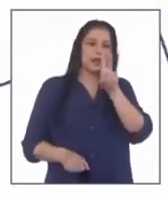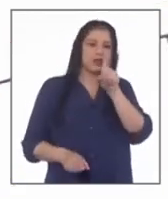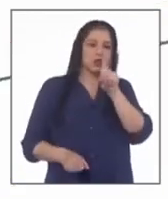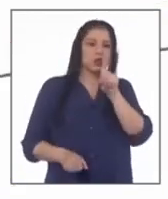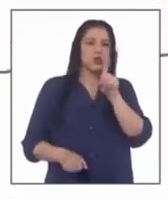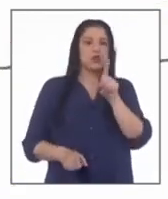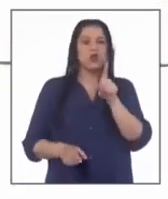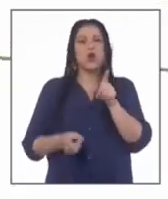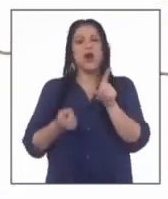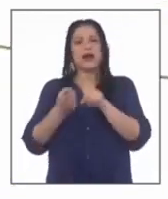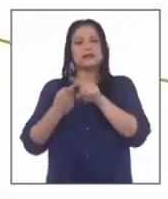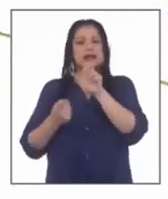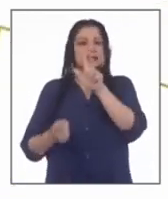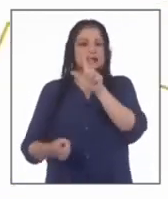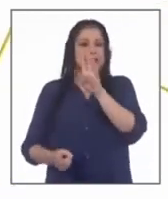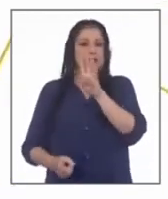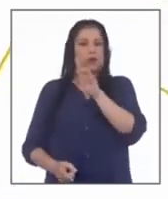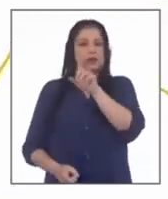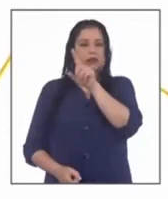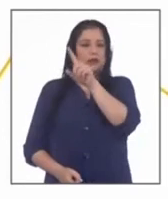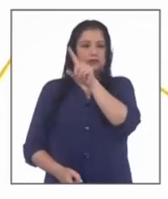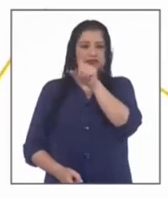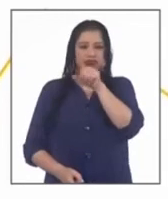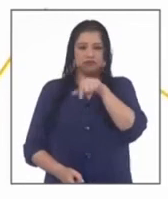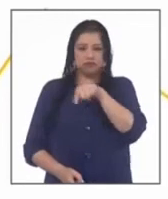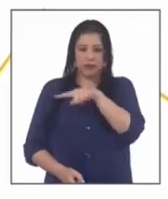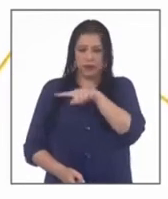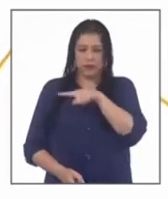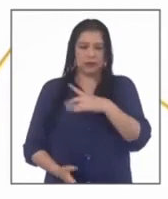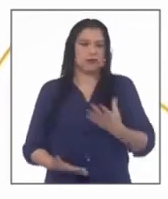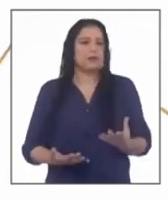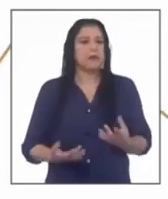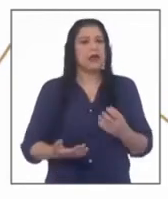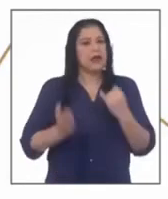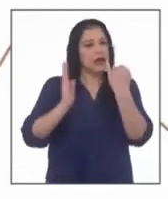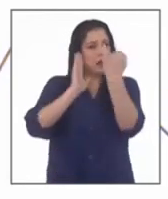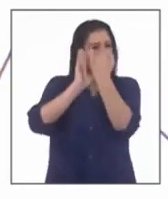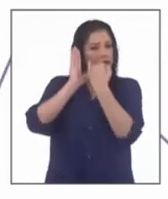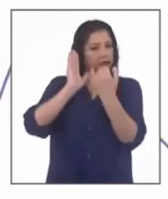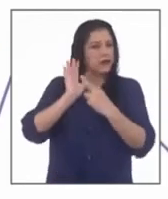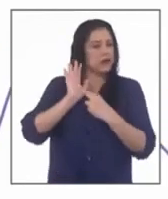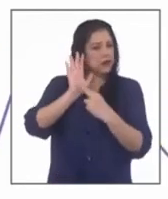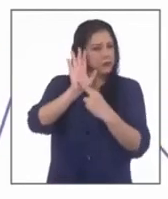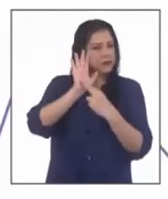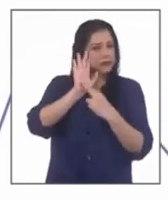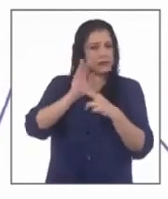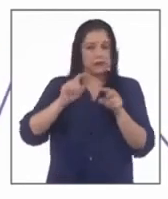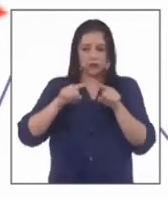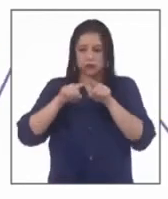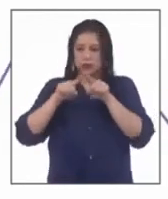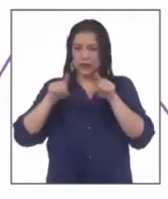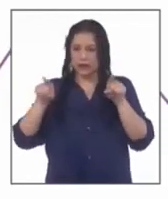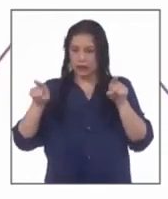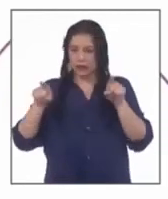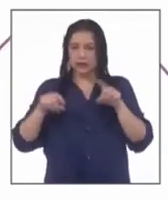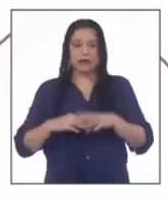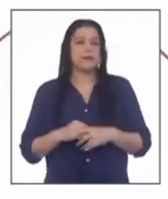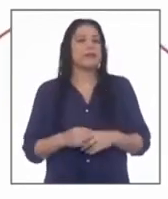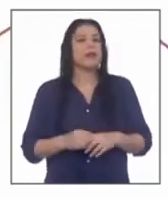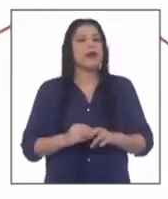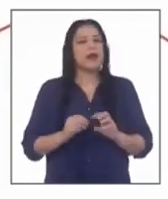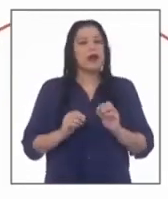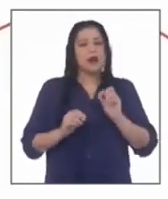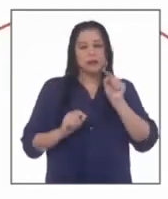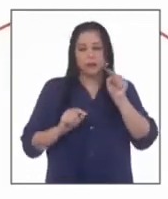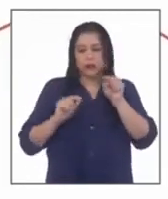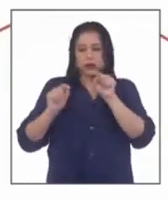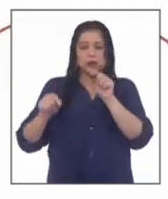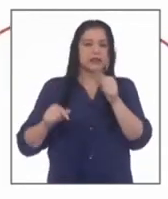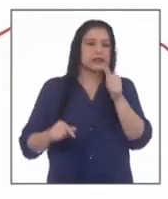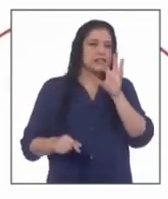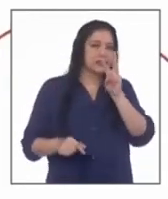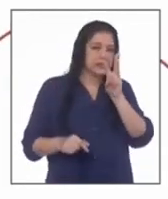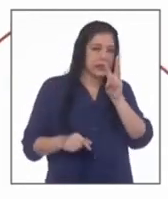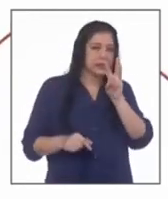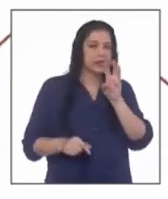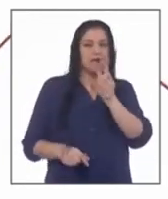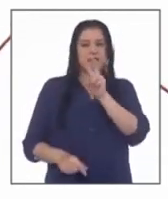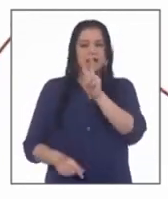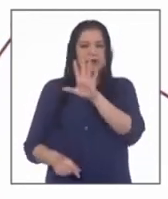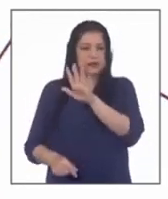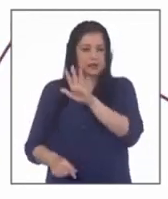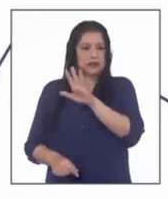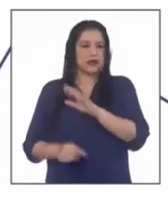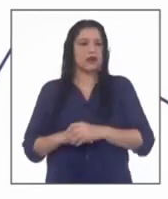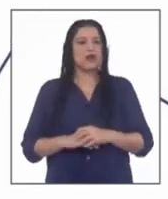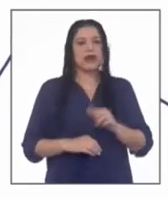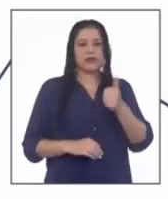desde 21 hasta 34. Gráficamente lo representamos en la recta numérica. Ubicamos los puntos 16 y 25,